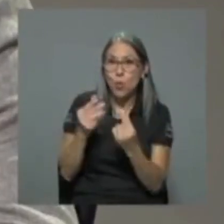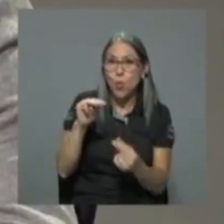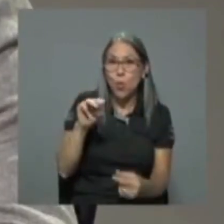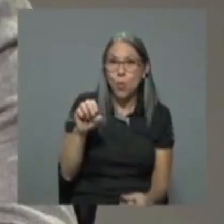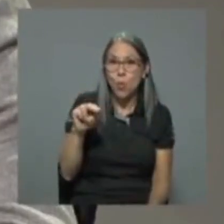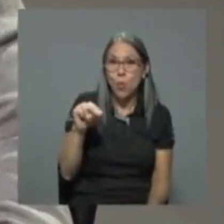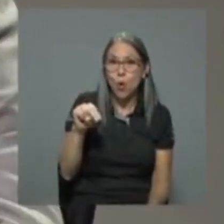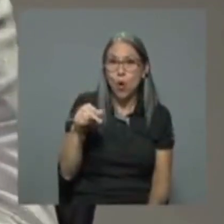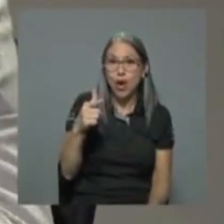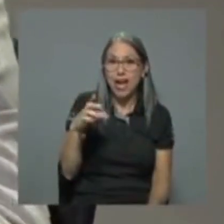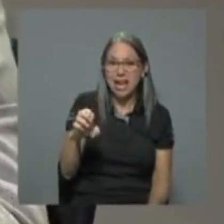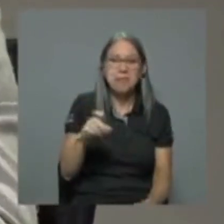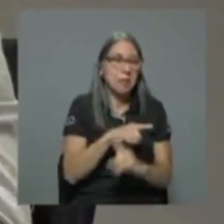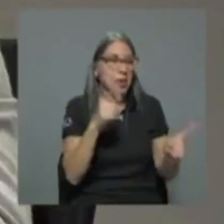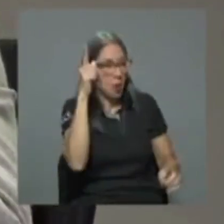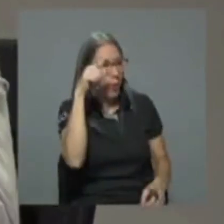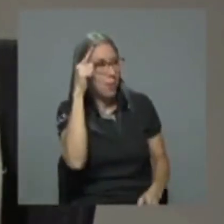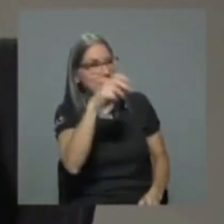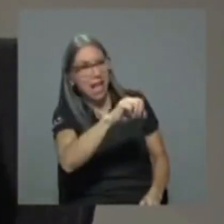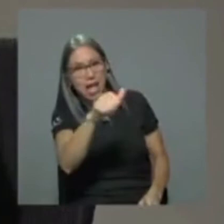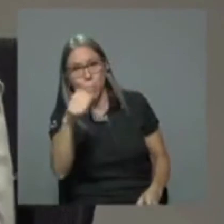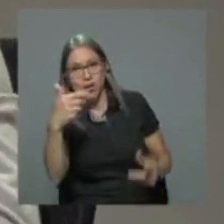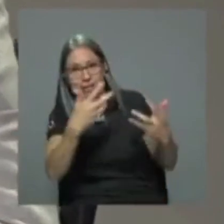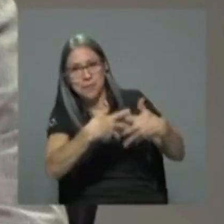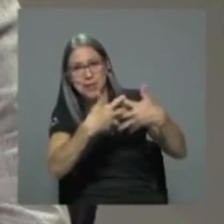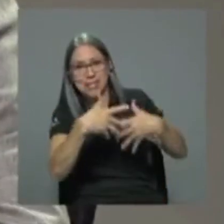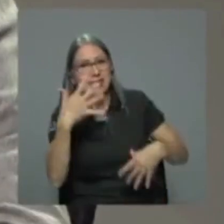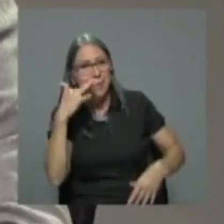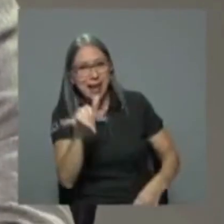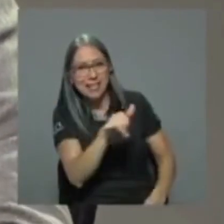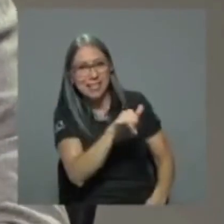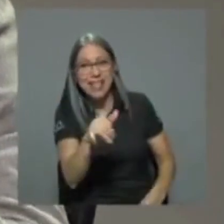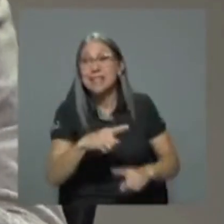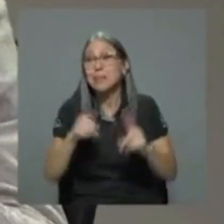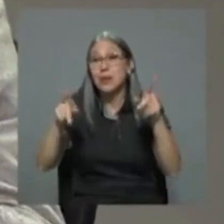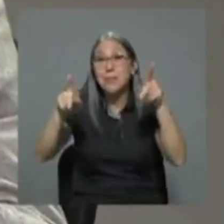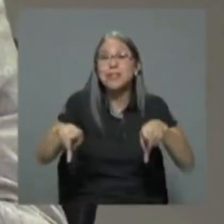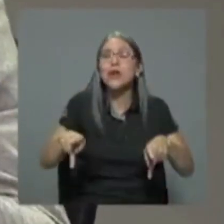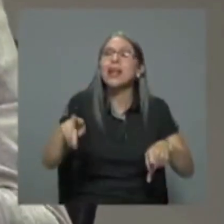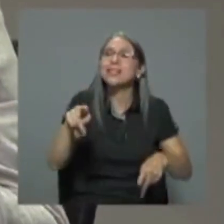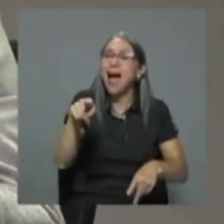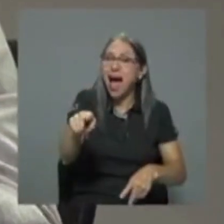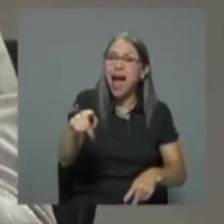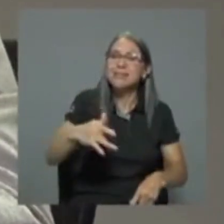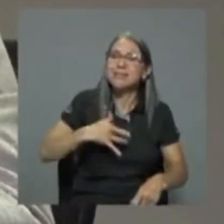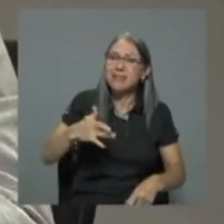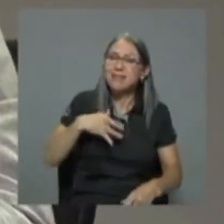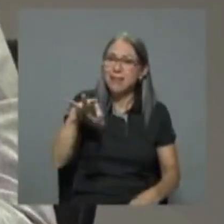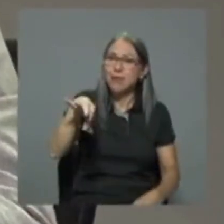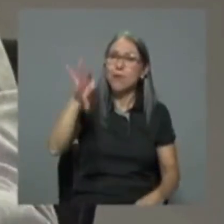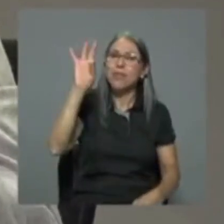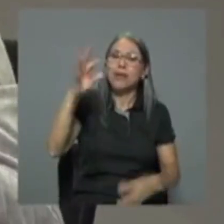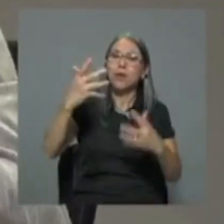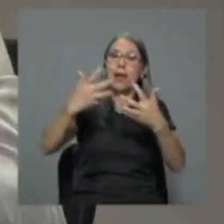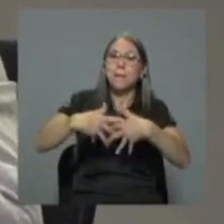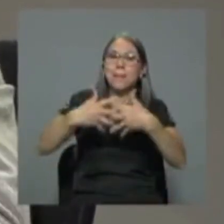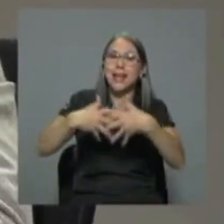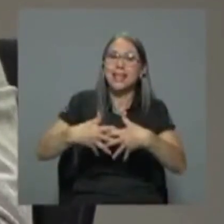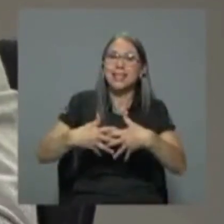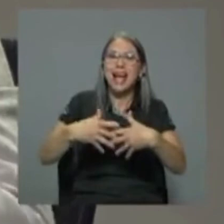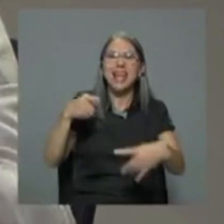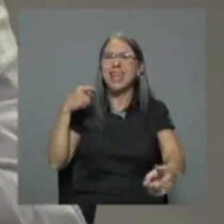muchos grupos similares, donde encuentren precisamente una empresa que lo que busca es,